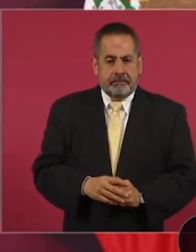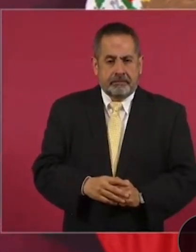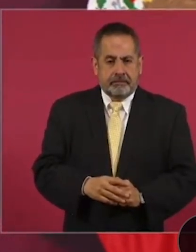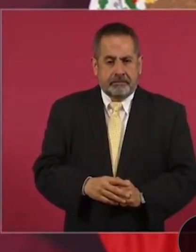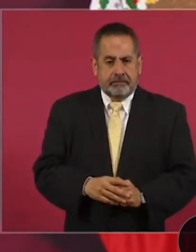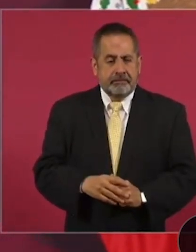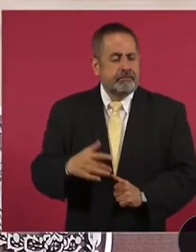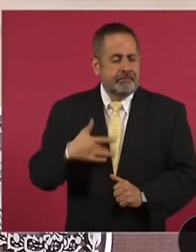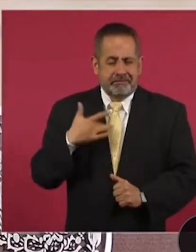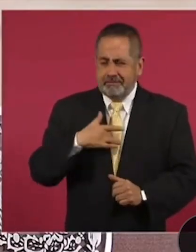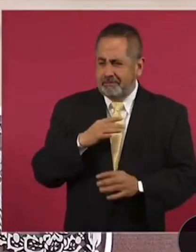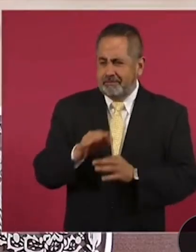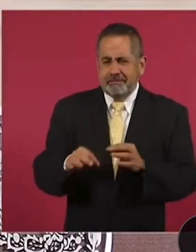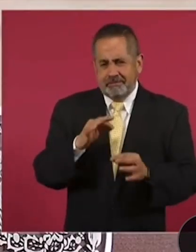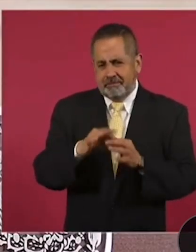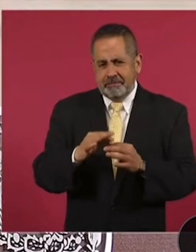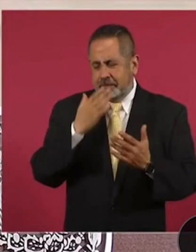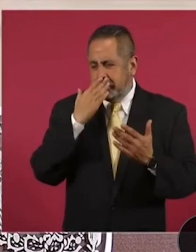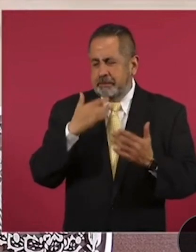llena mucho,